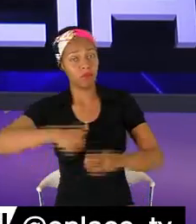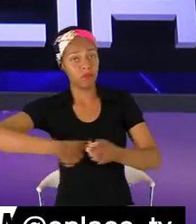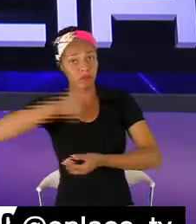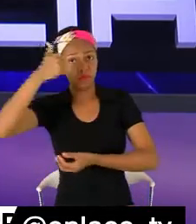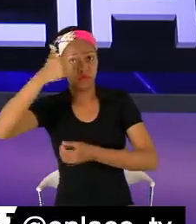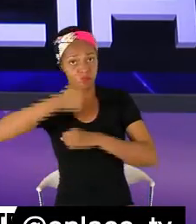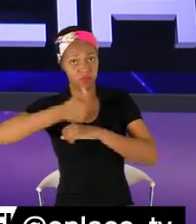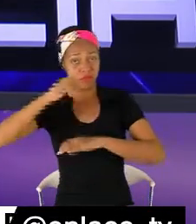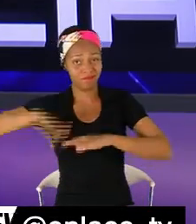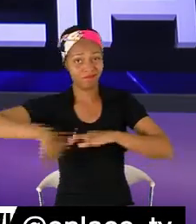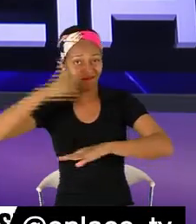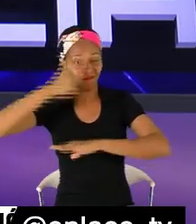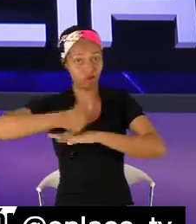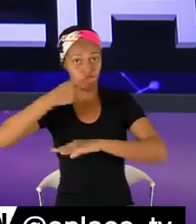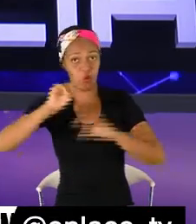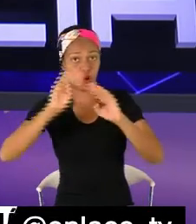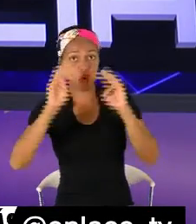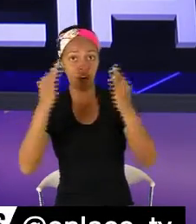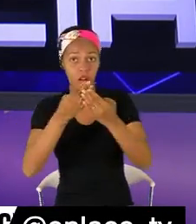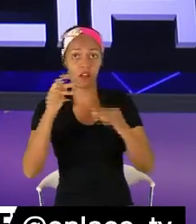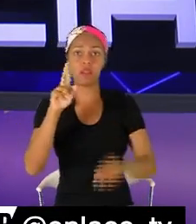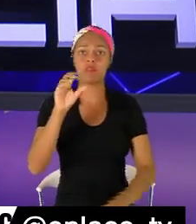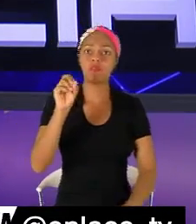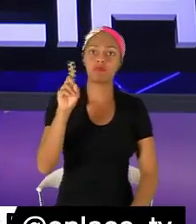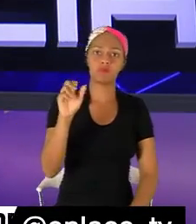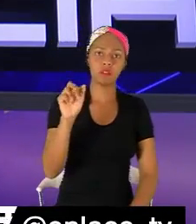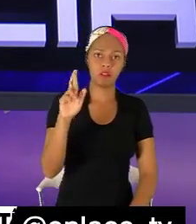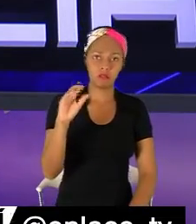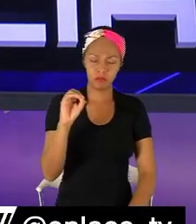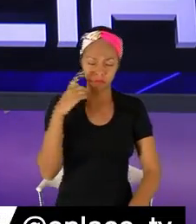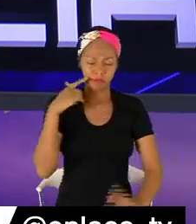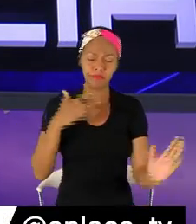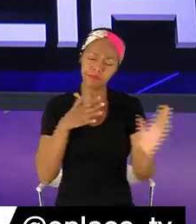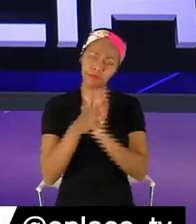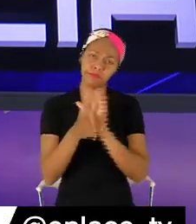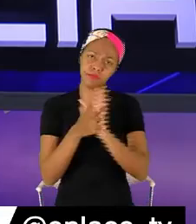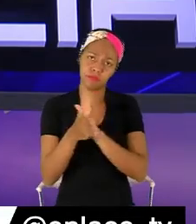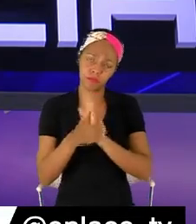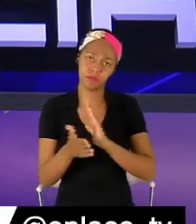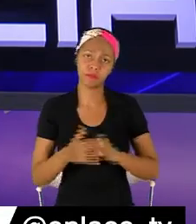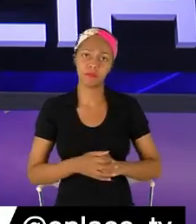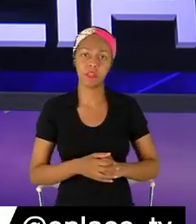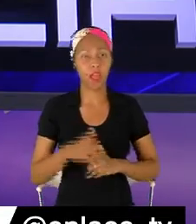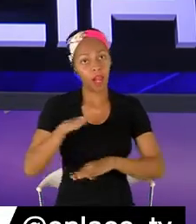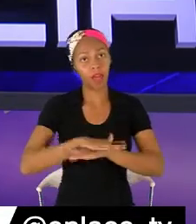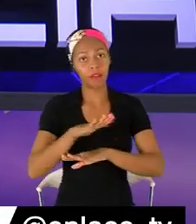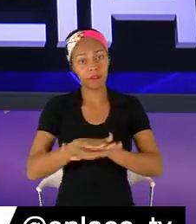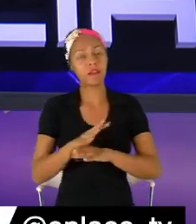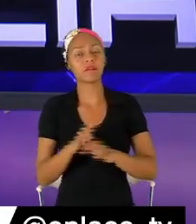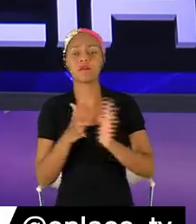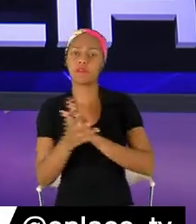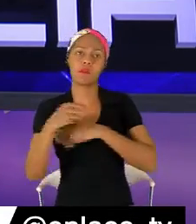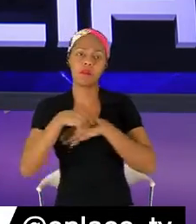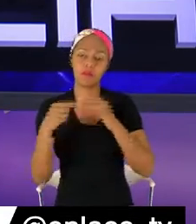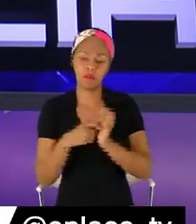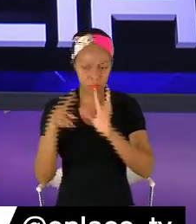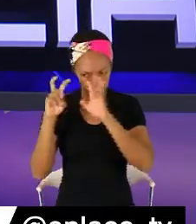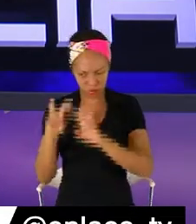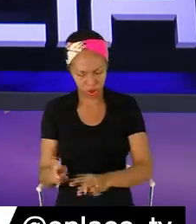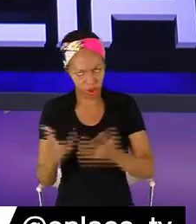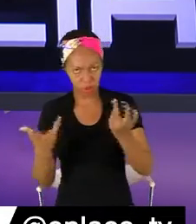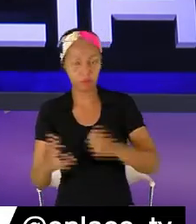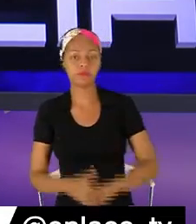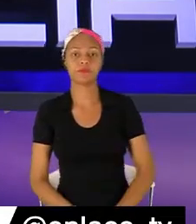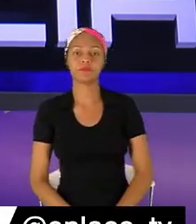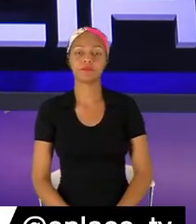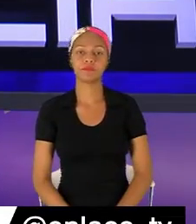que esta situación se está investigando y hablará para nuestro medio en las horas de la tarde. En otras noticias, aprobado Plan